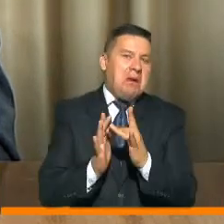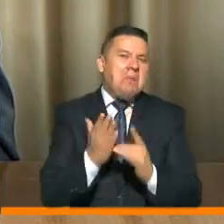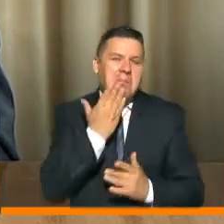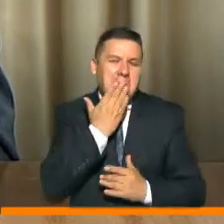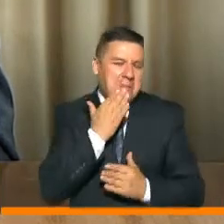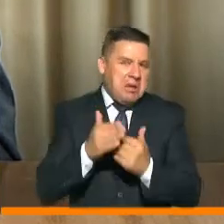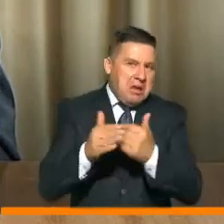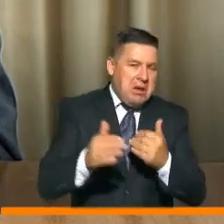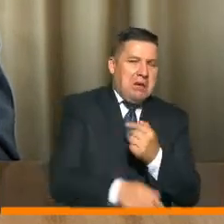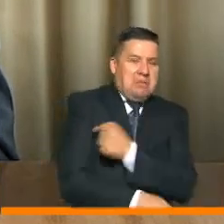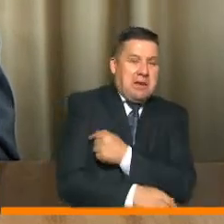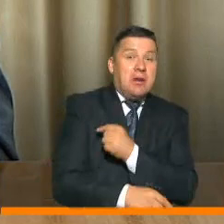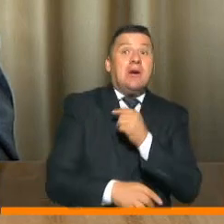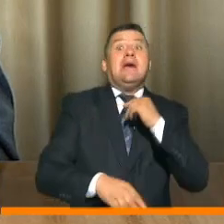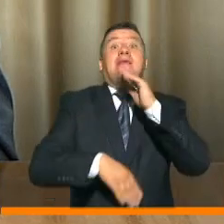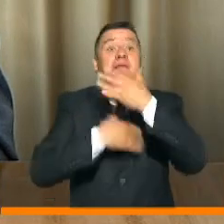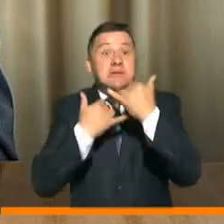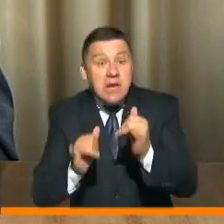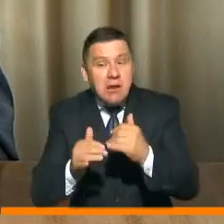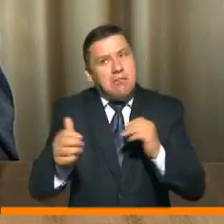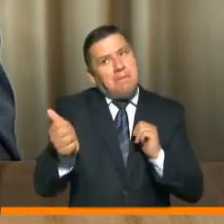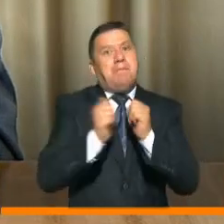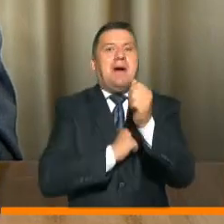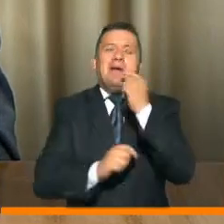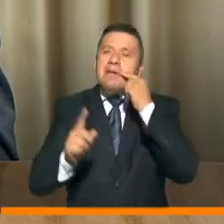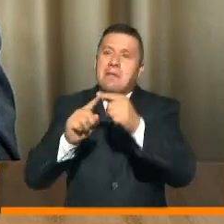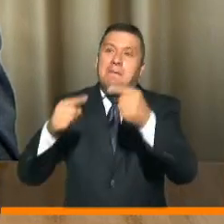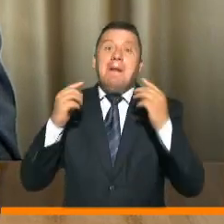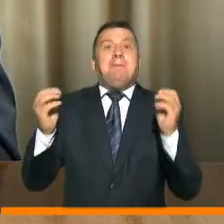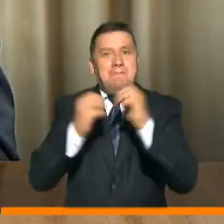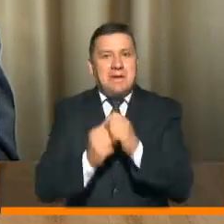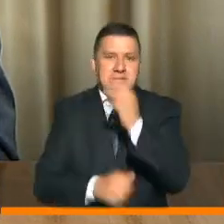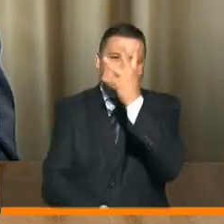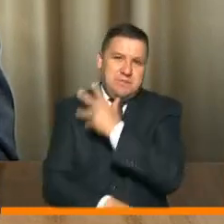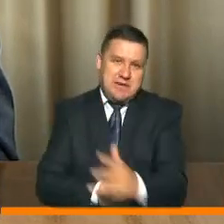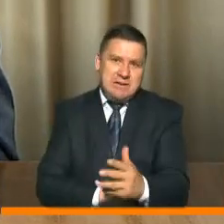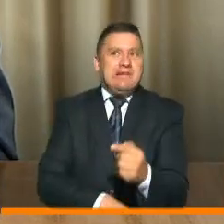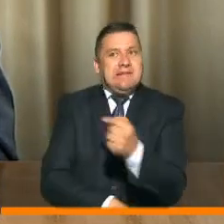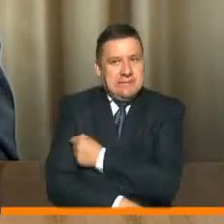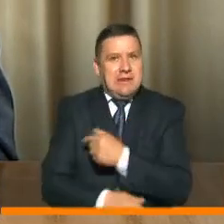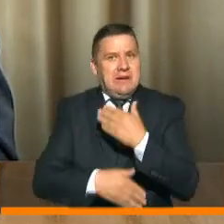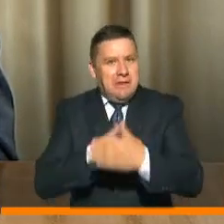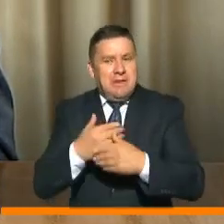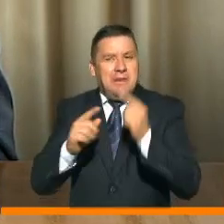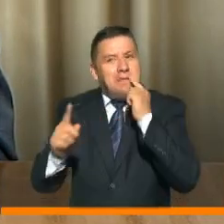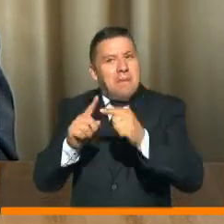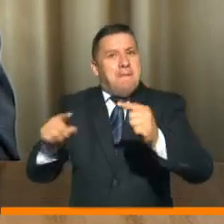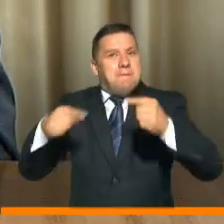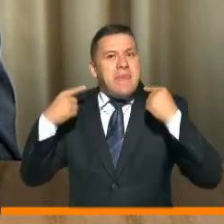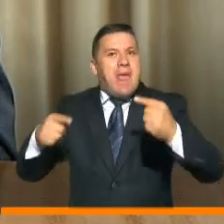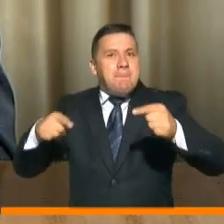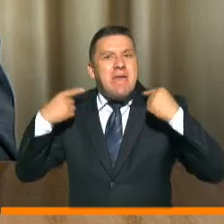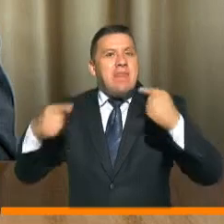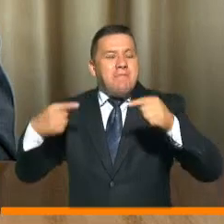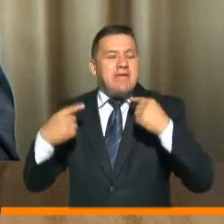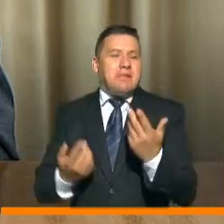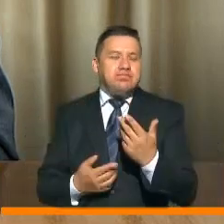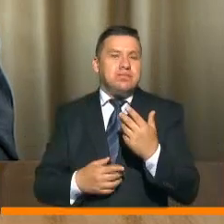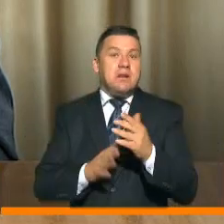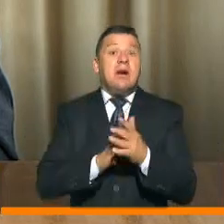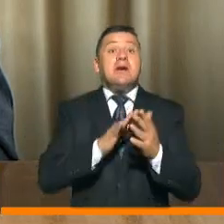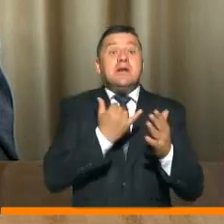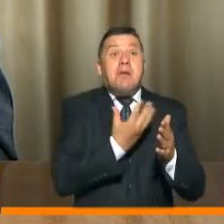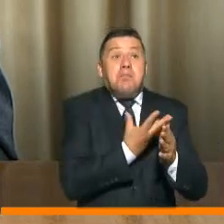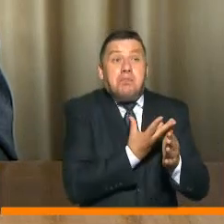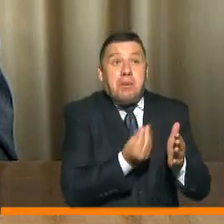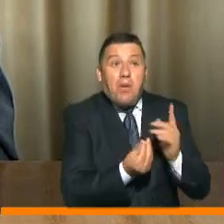abril, la siguiente meta que se estará informando, los 5 millones, pero más aún, estaremos comenzando muy seguramente la etapa 3